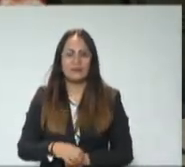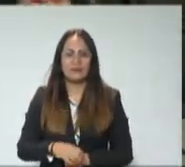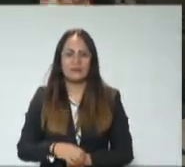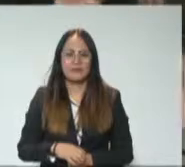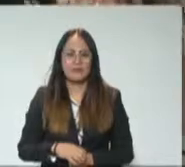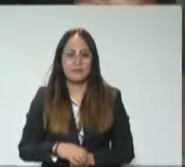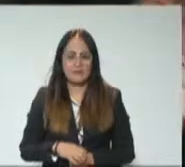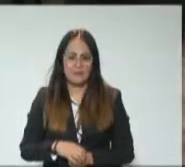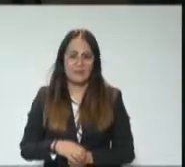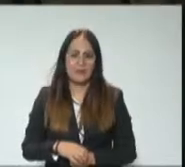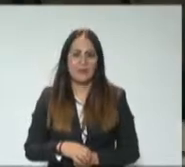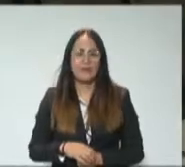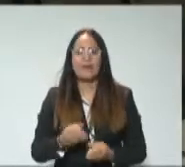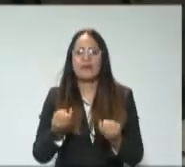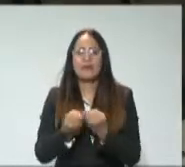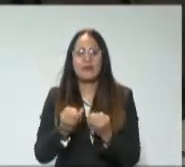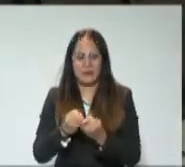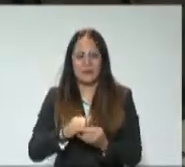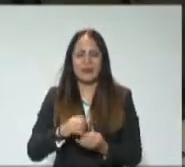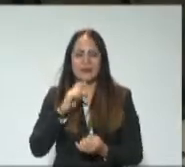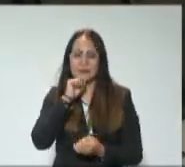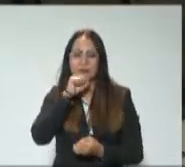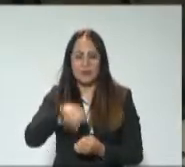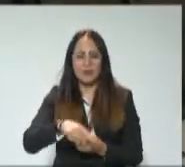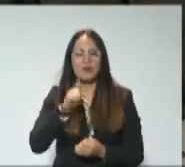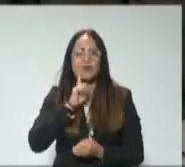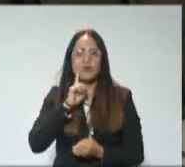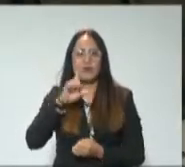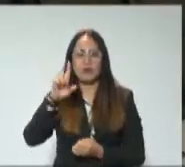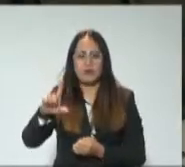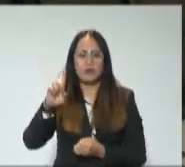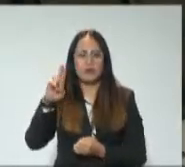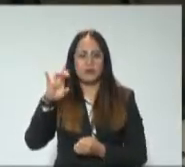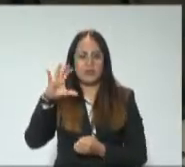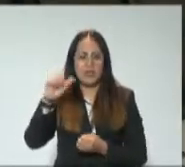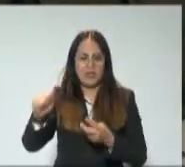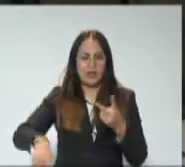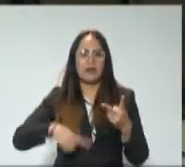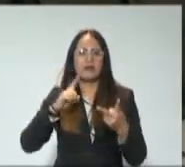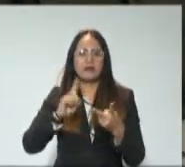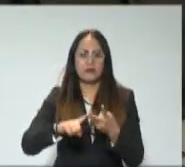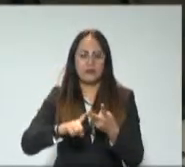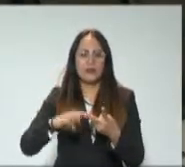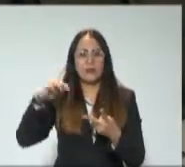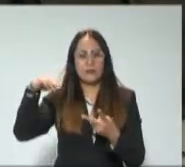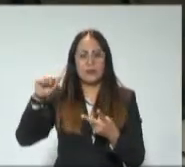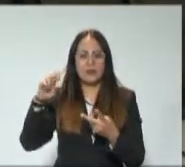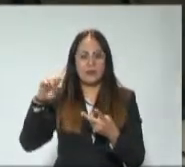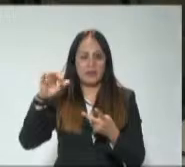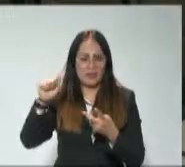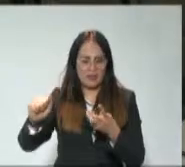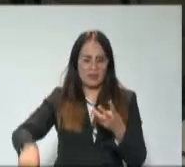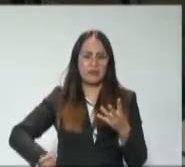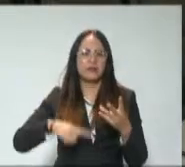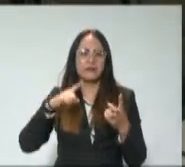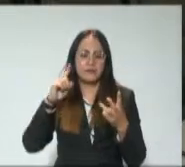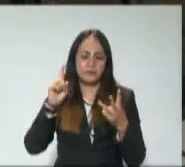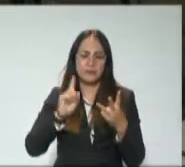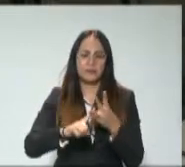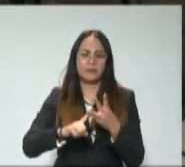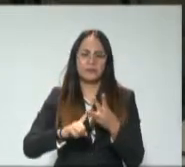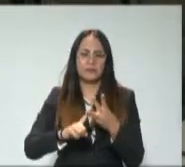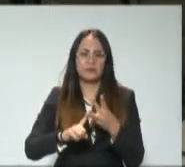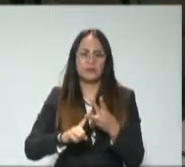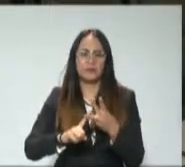saludamos también la presencia de las comisionadas Lucía Ariana Miranda Gómez María de los Ángeles duco valde